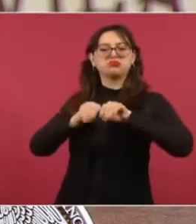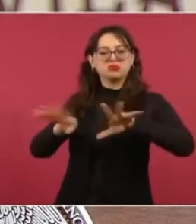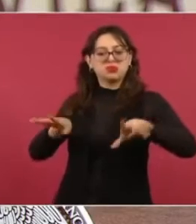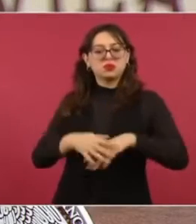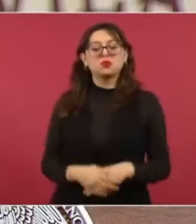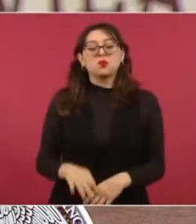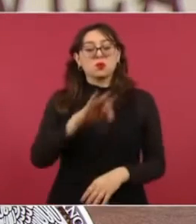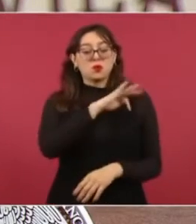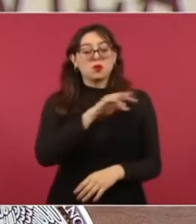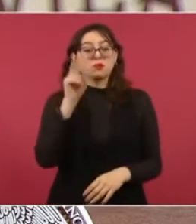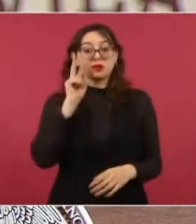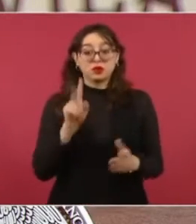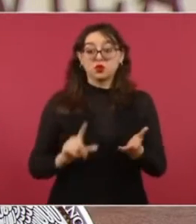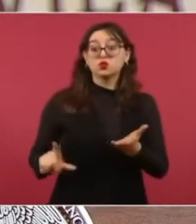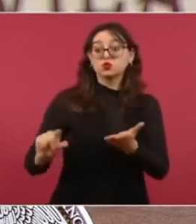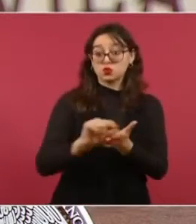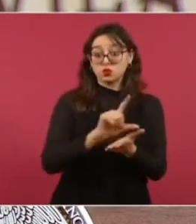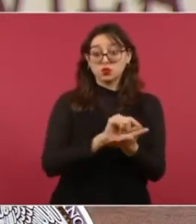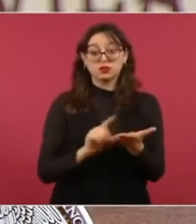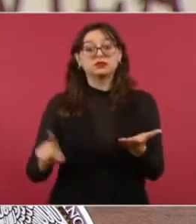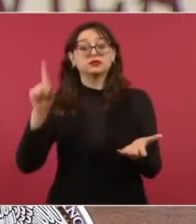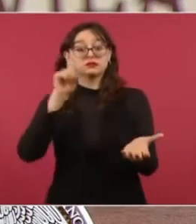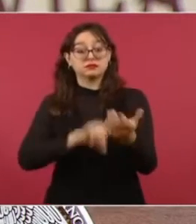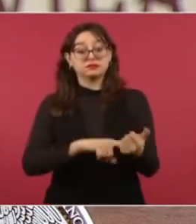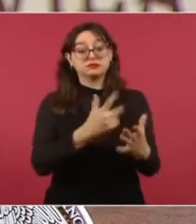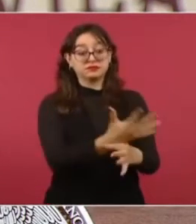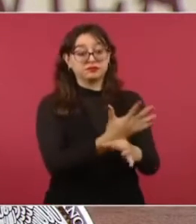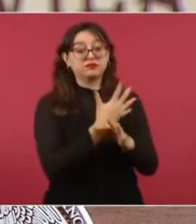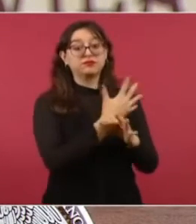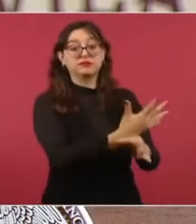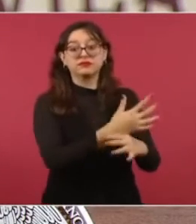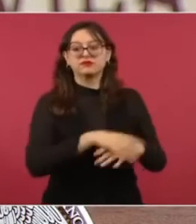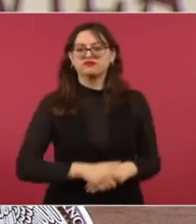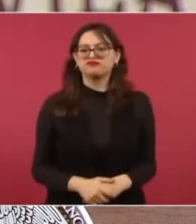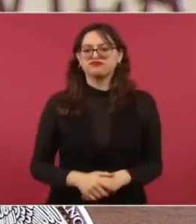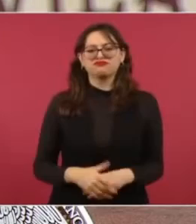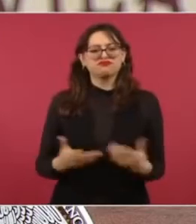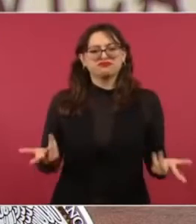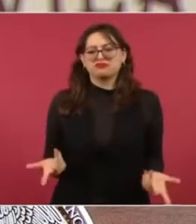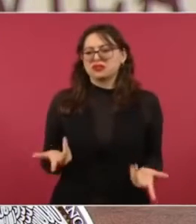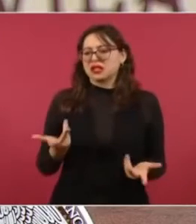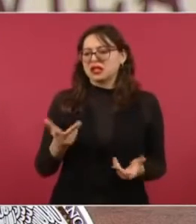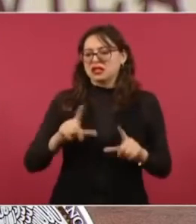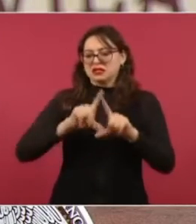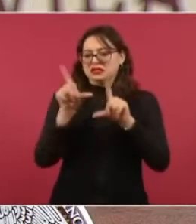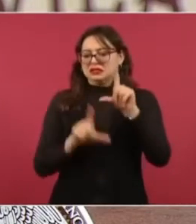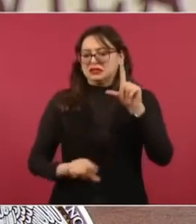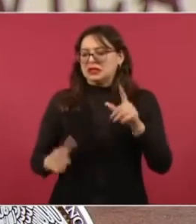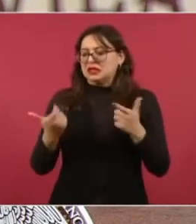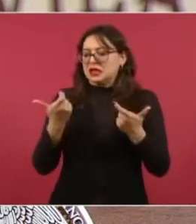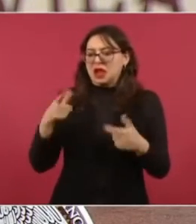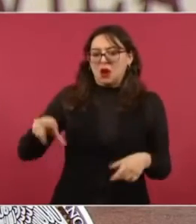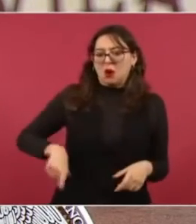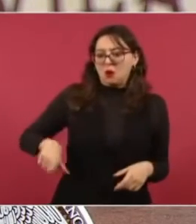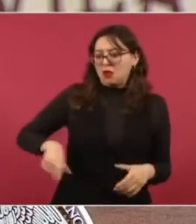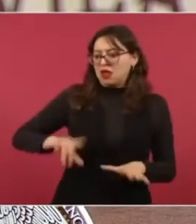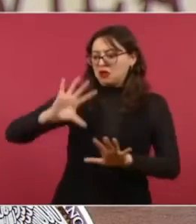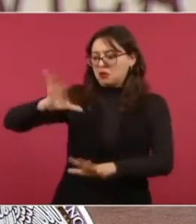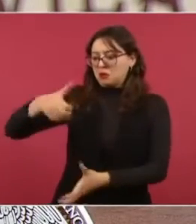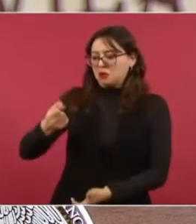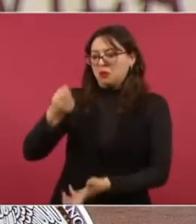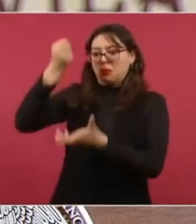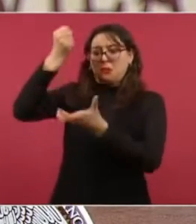la que apenas ayer publicó: "El gobierno cada vez tiene menos de dónde sacar recursos y el globo de la ilusión sigue